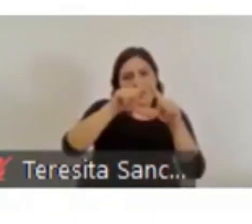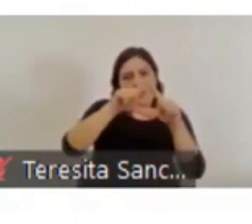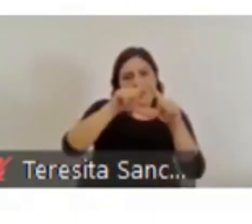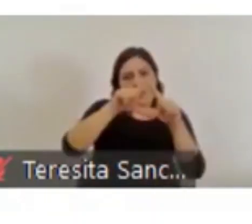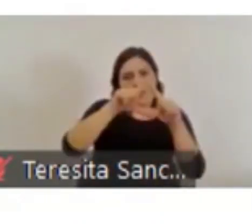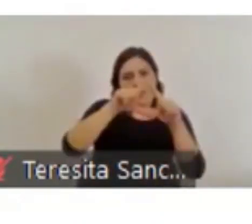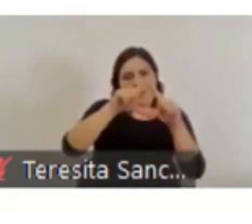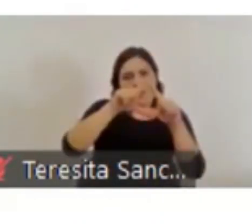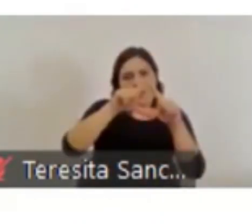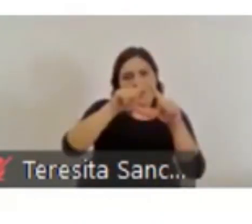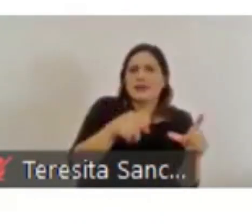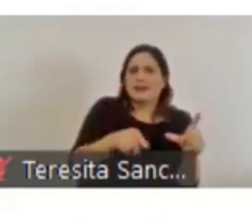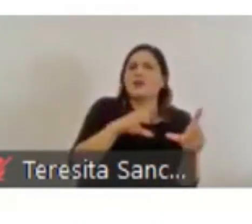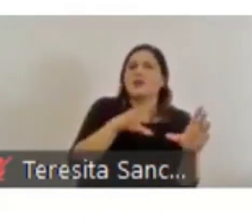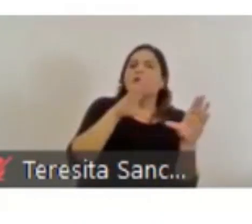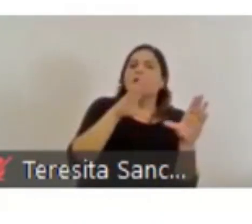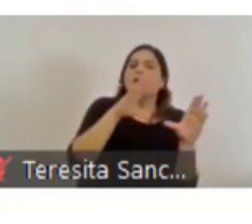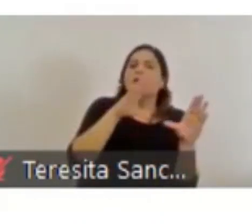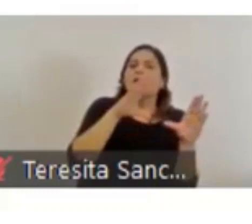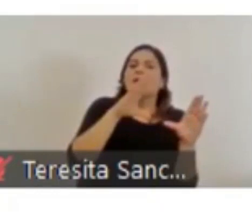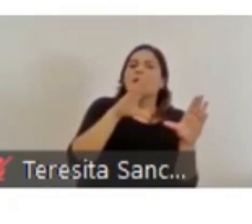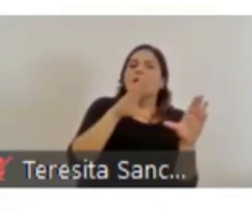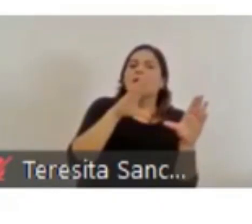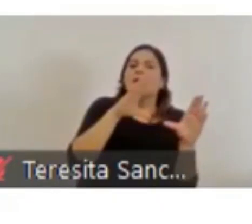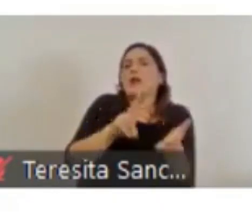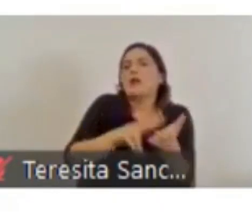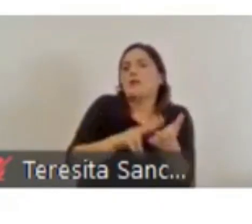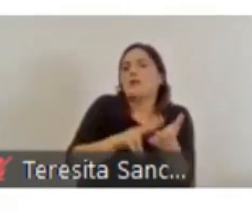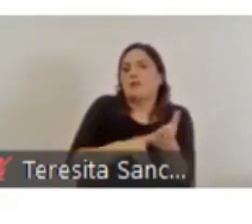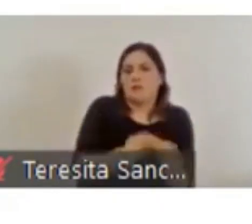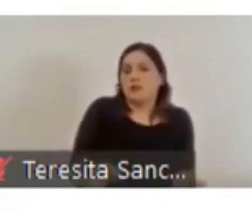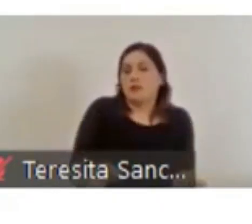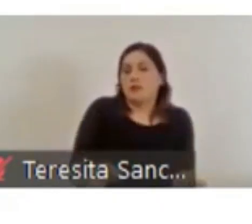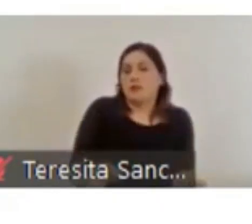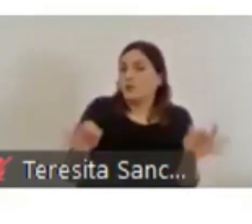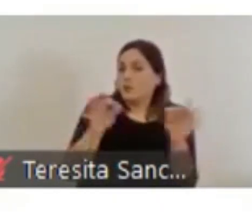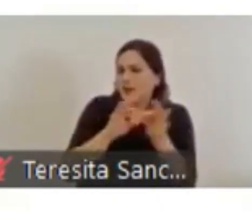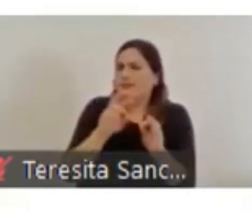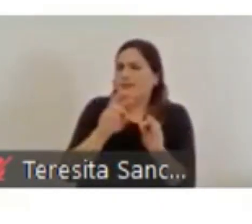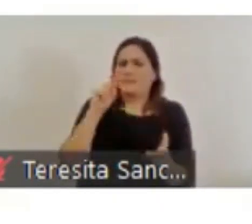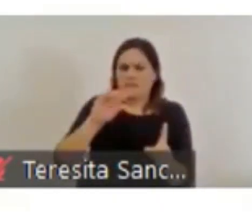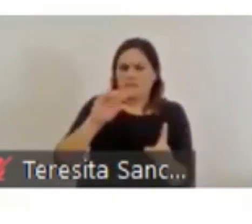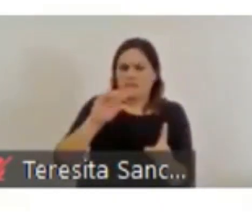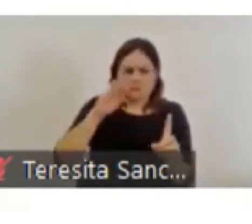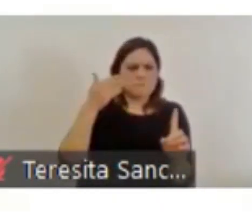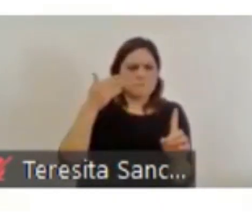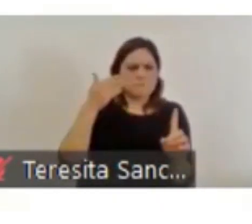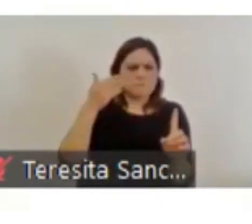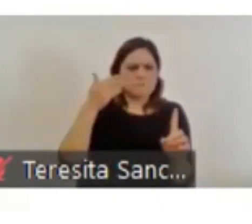cierta formación en algunos valores y que también tiene que ver con la protección civil, pero no como debería de ser,